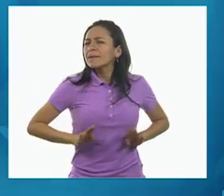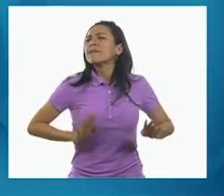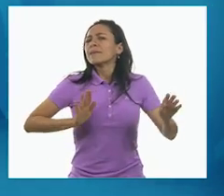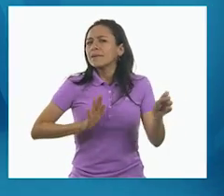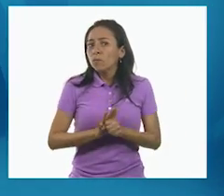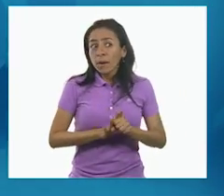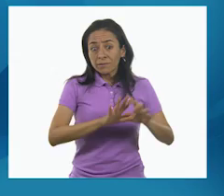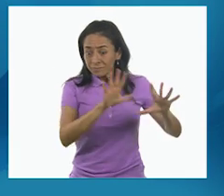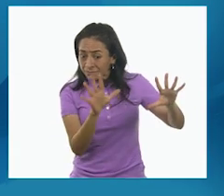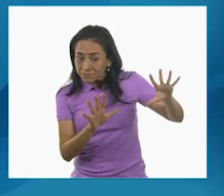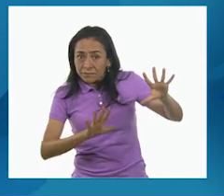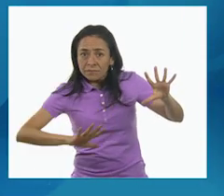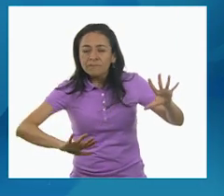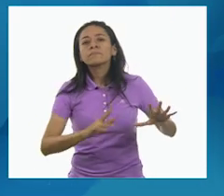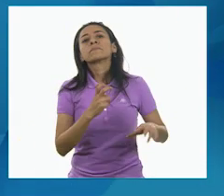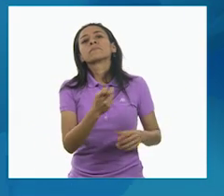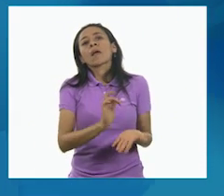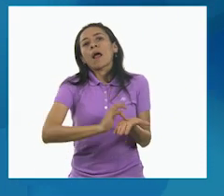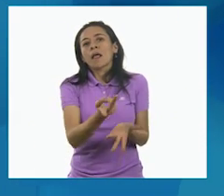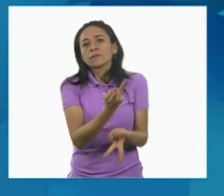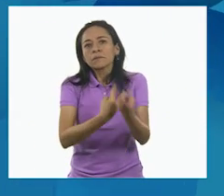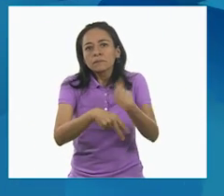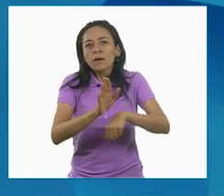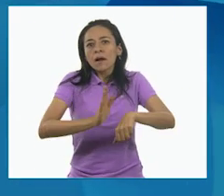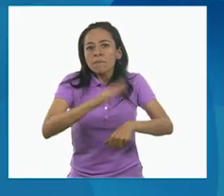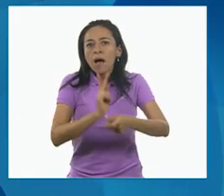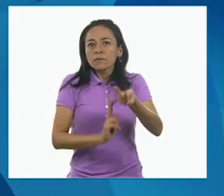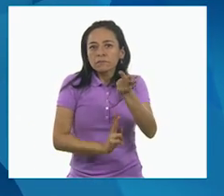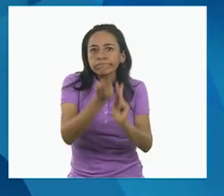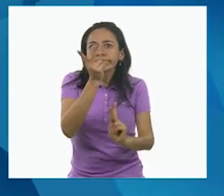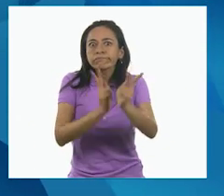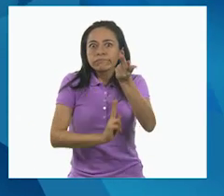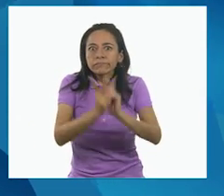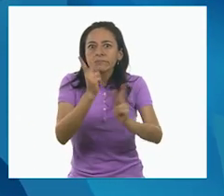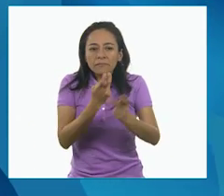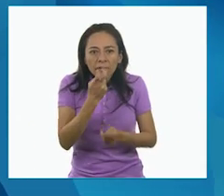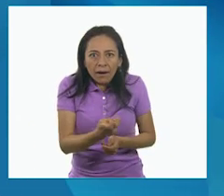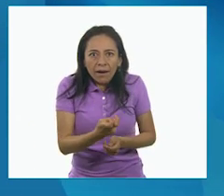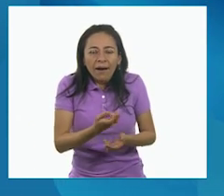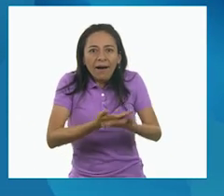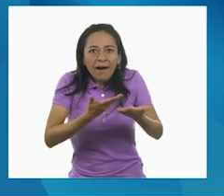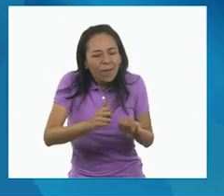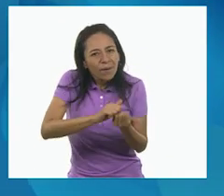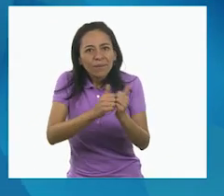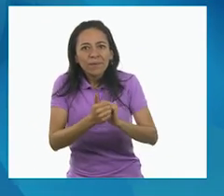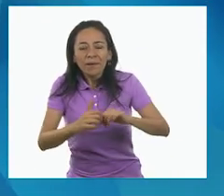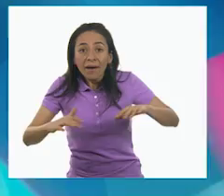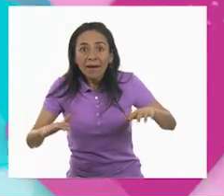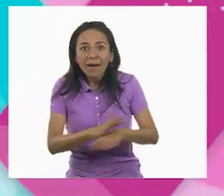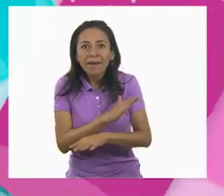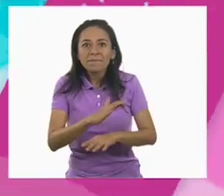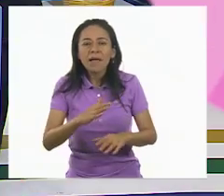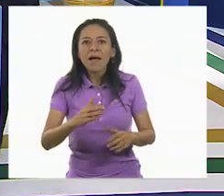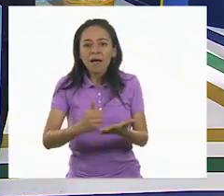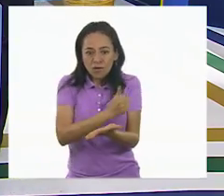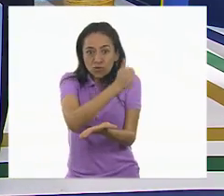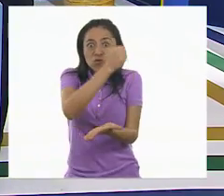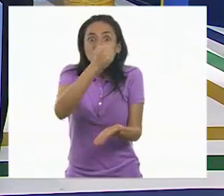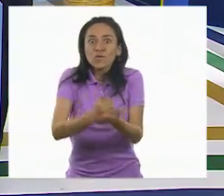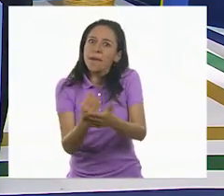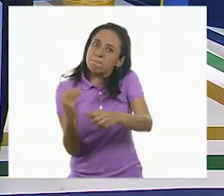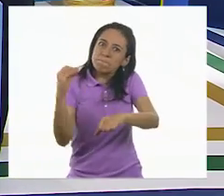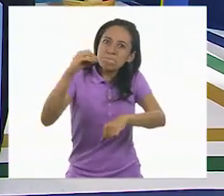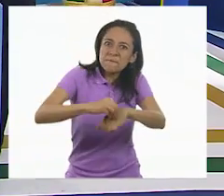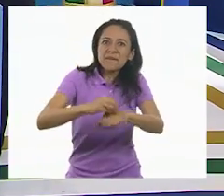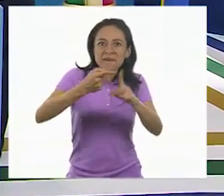la agricultura y permitió el surgimiento de las primeras ciudades. ¿Qué te parece? Me parece que qué